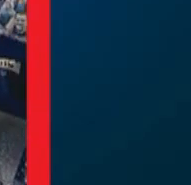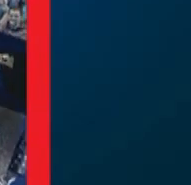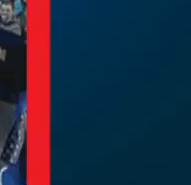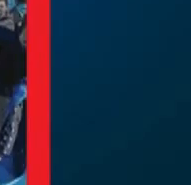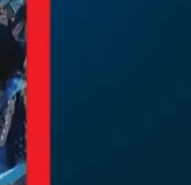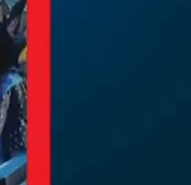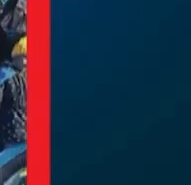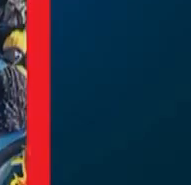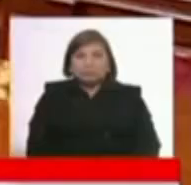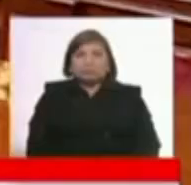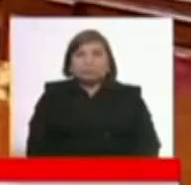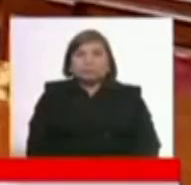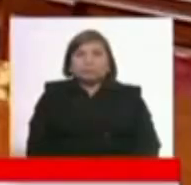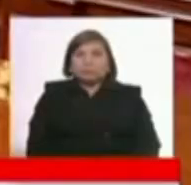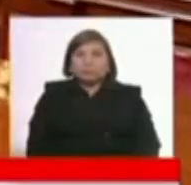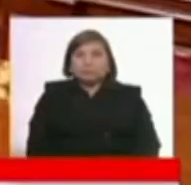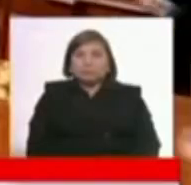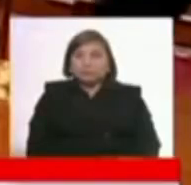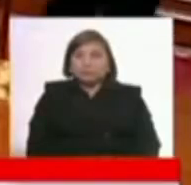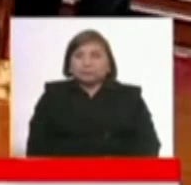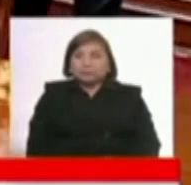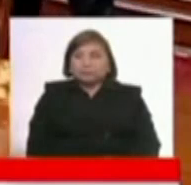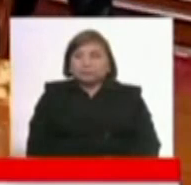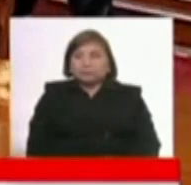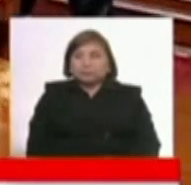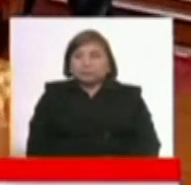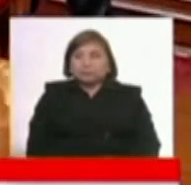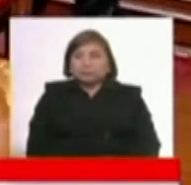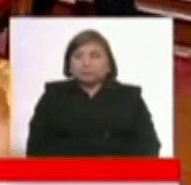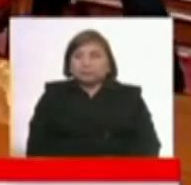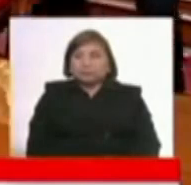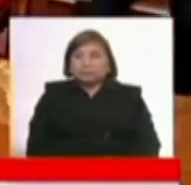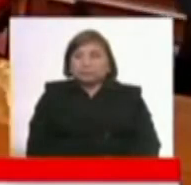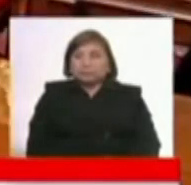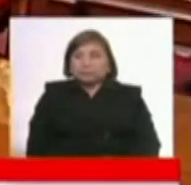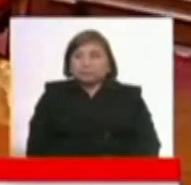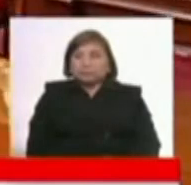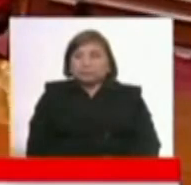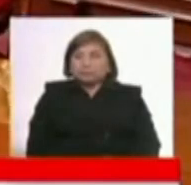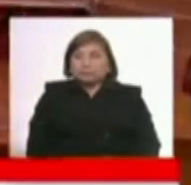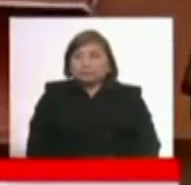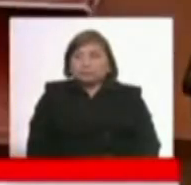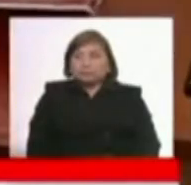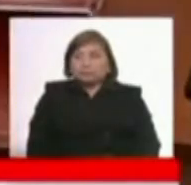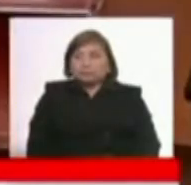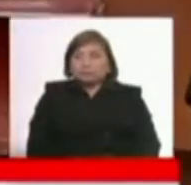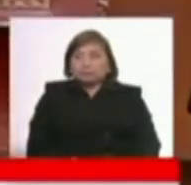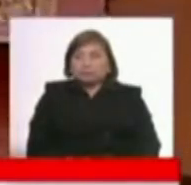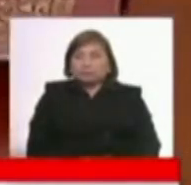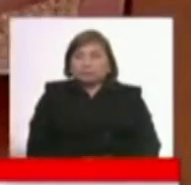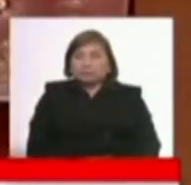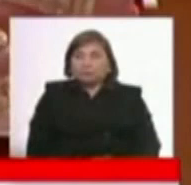apresamiento masivo veintitantas personas presas formando parte o que formaban parte de un grupo terrorista que procuraba